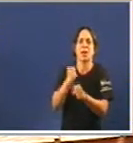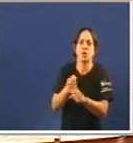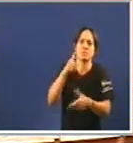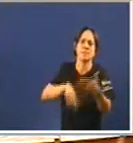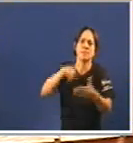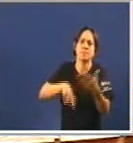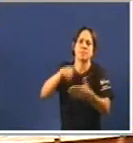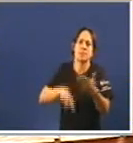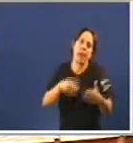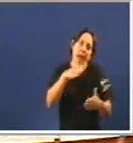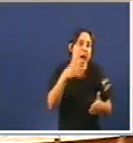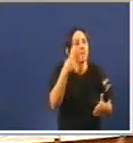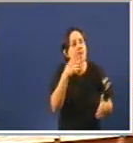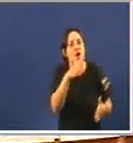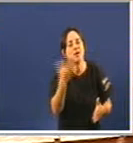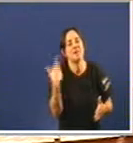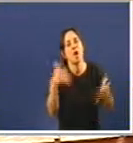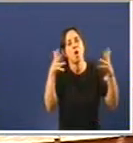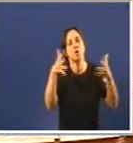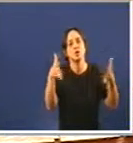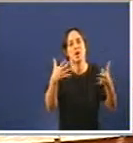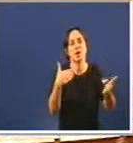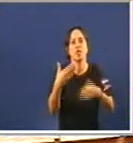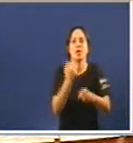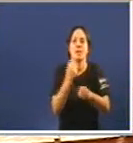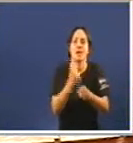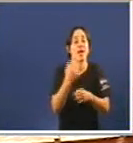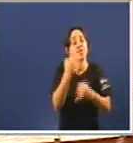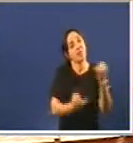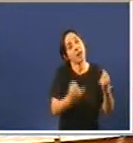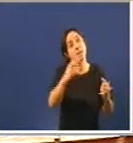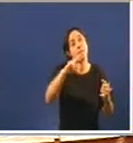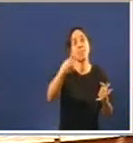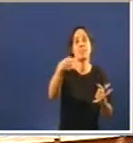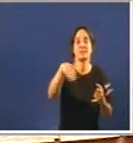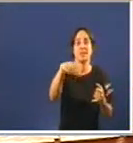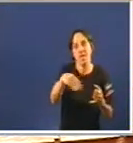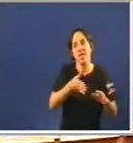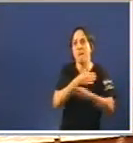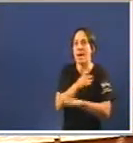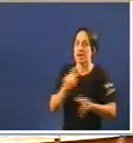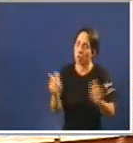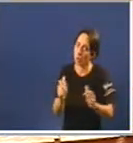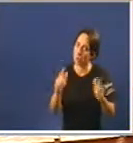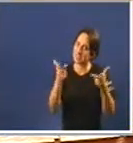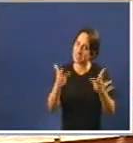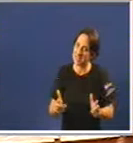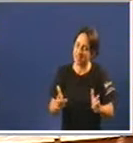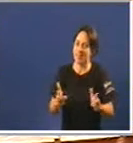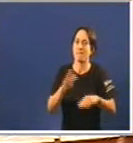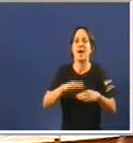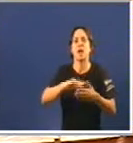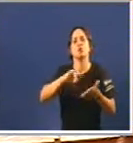que lle pide o Consello Galego de Relacións Laborais, vicepresidencia se digna en sentarse con esas plantillas a intentar resolver un problema